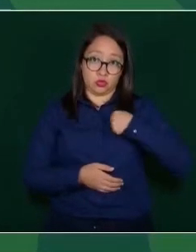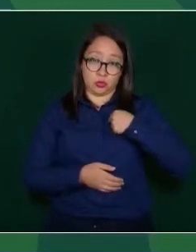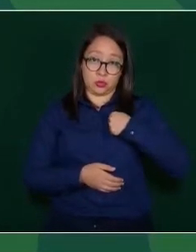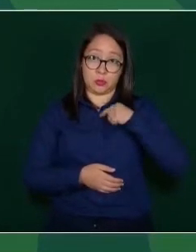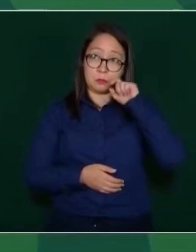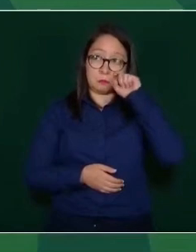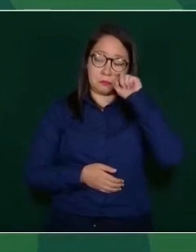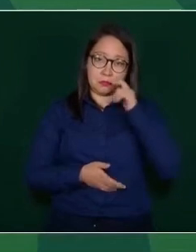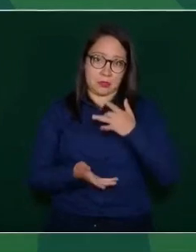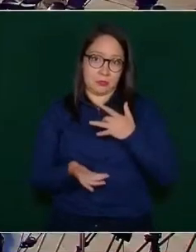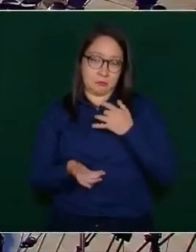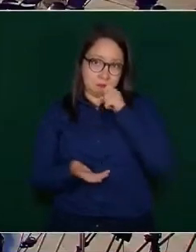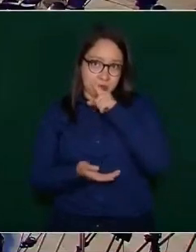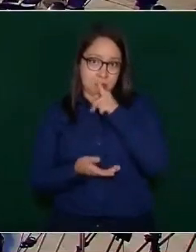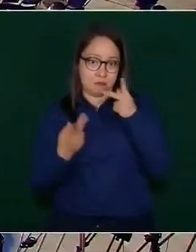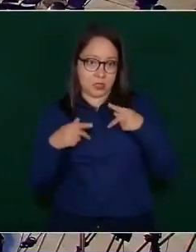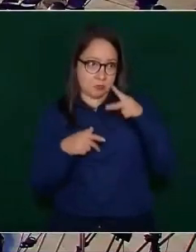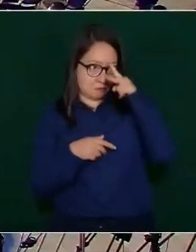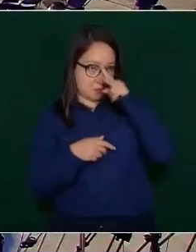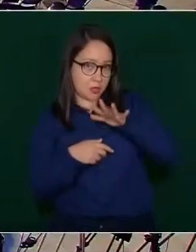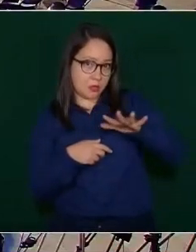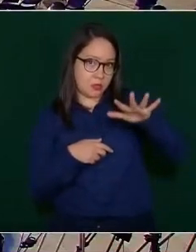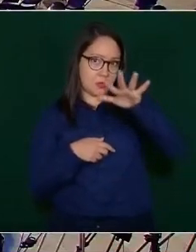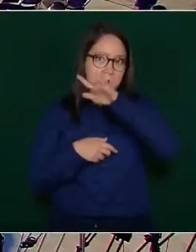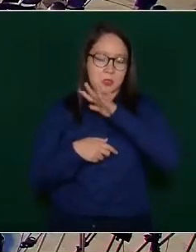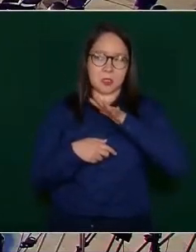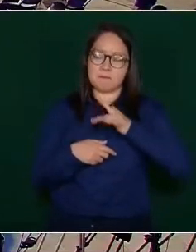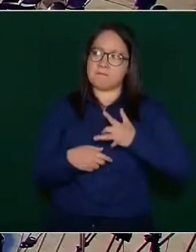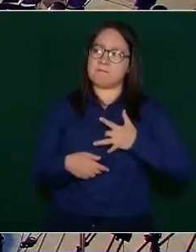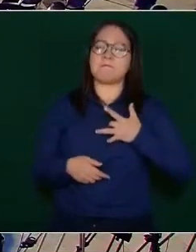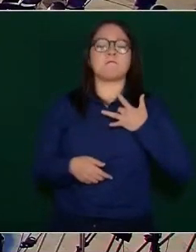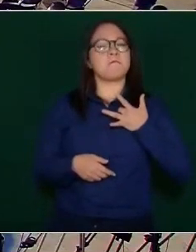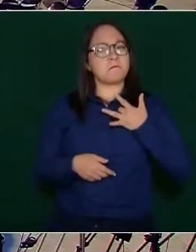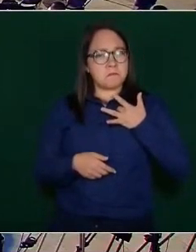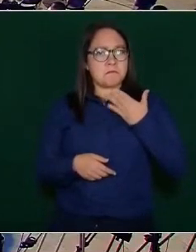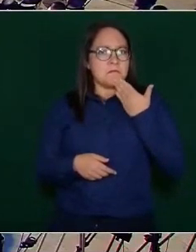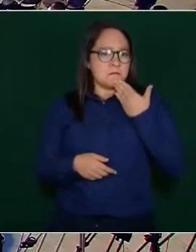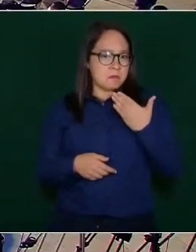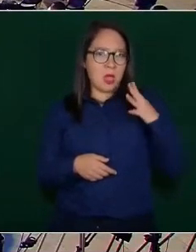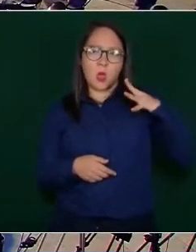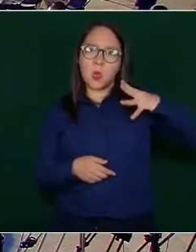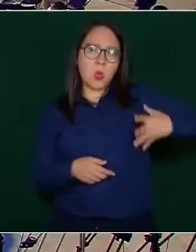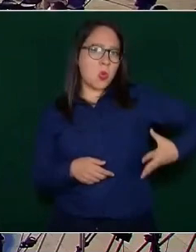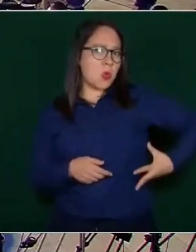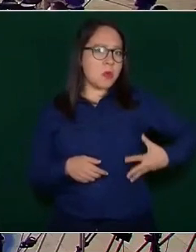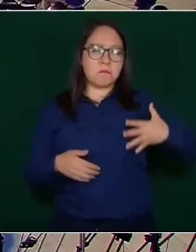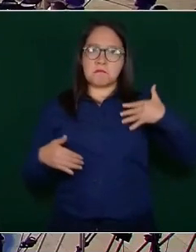los mexicanos, pues es un motivo de satisfacción, de orgullo.